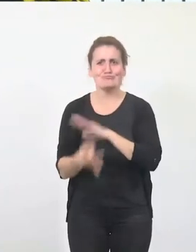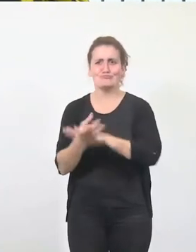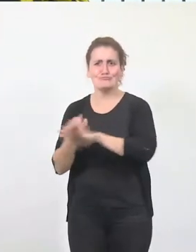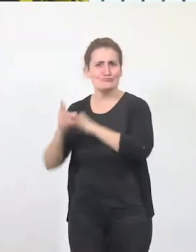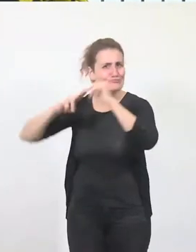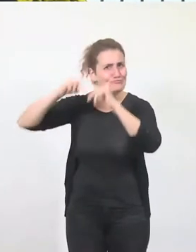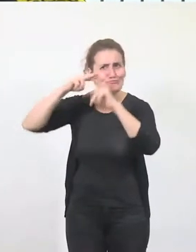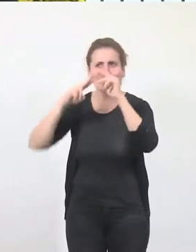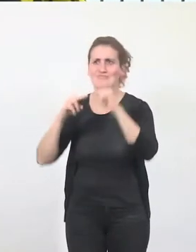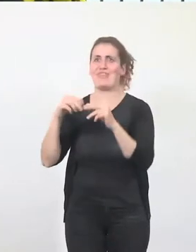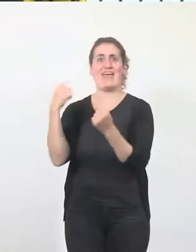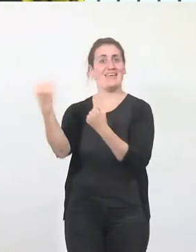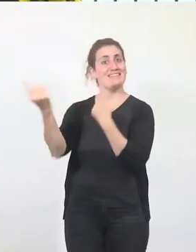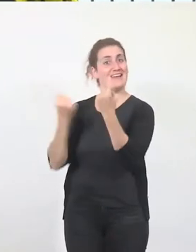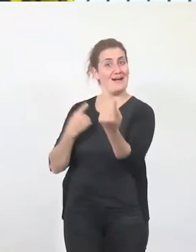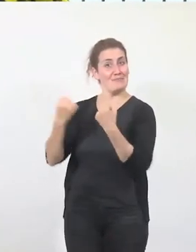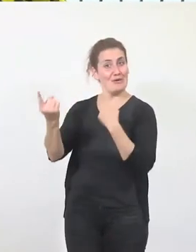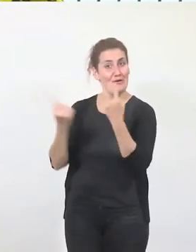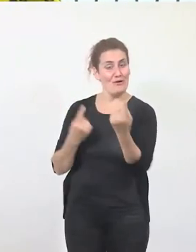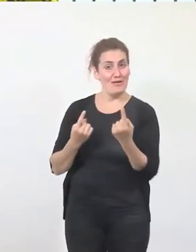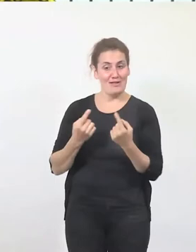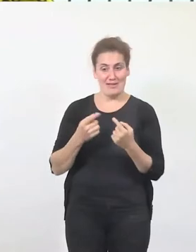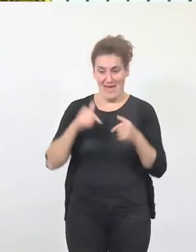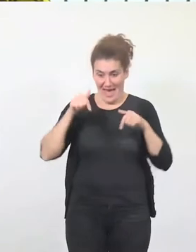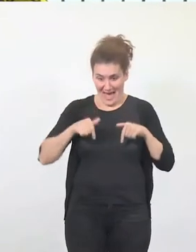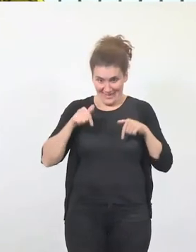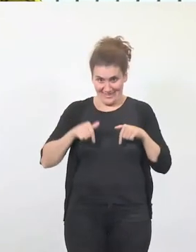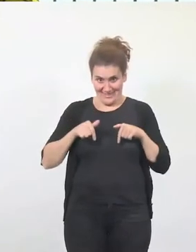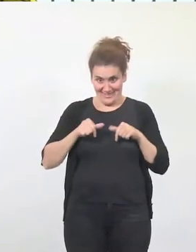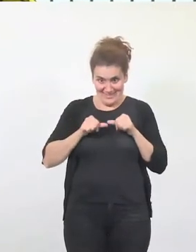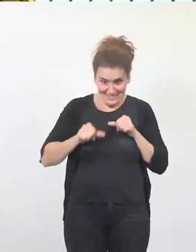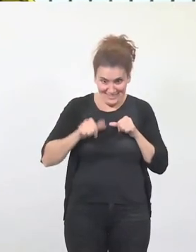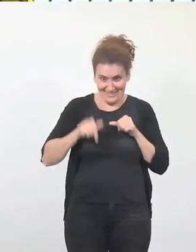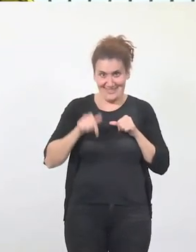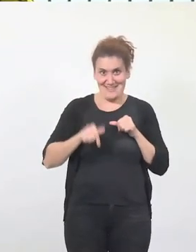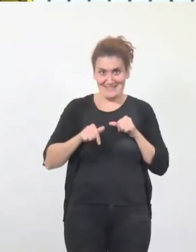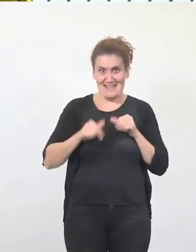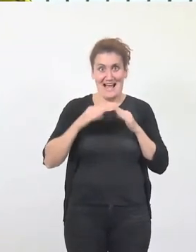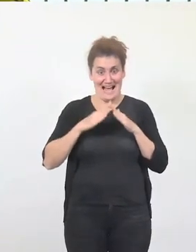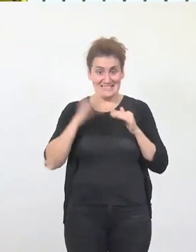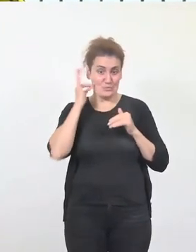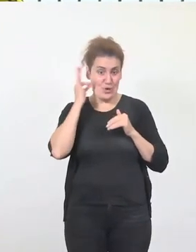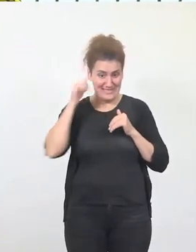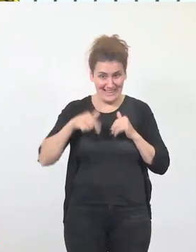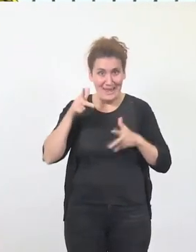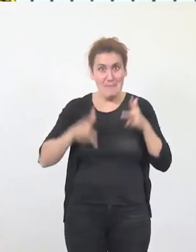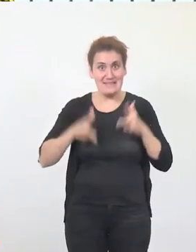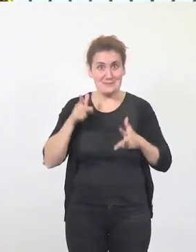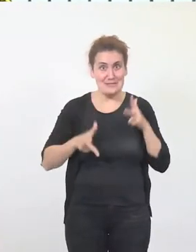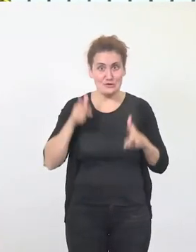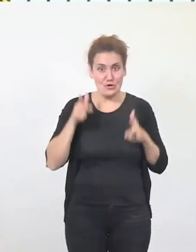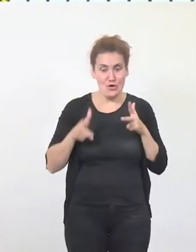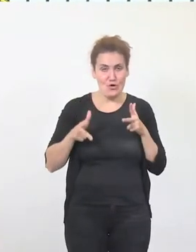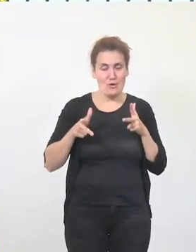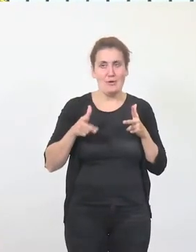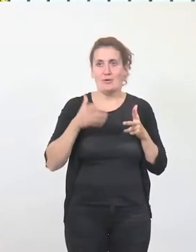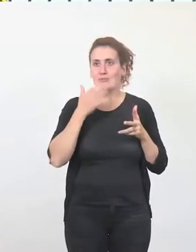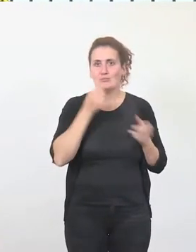de intercambio. Desde aquí, desde el País Vasco, desde las casas de mujeres de aquí, se